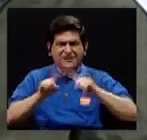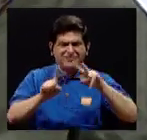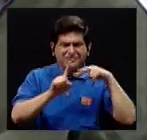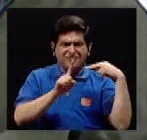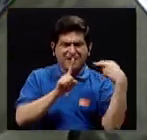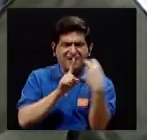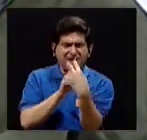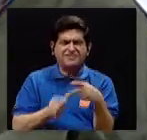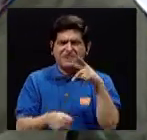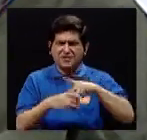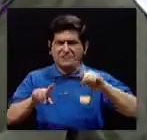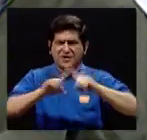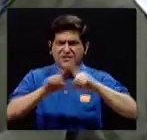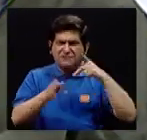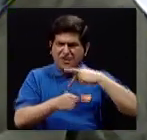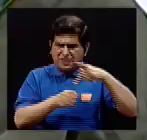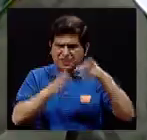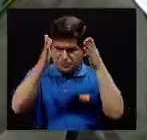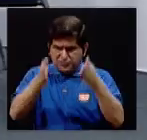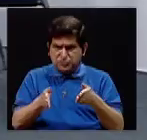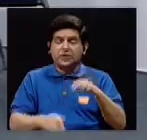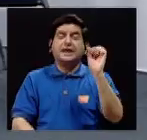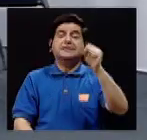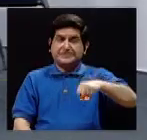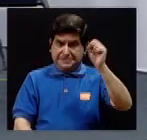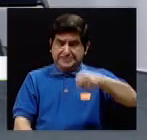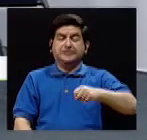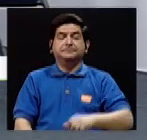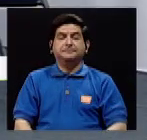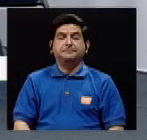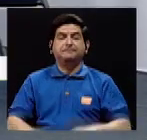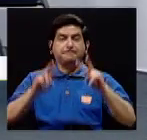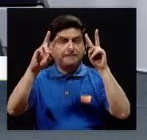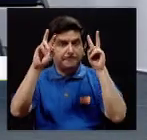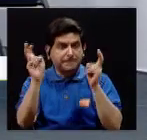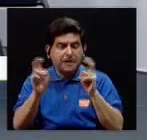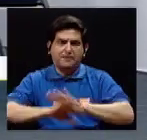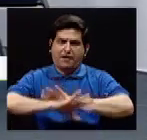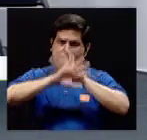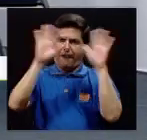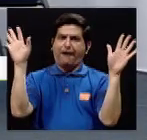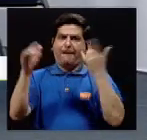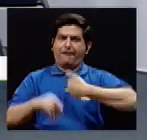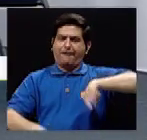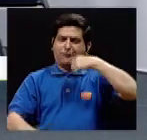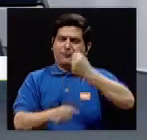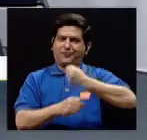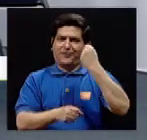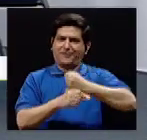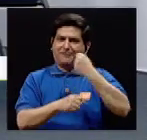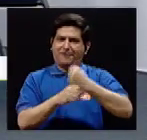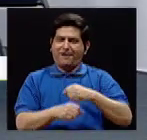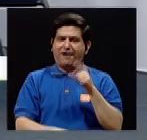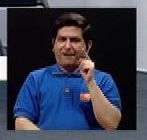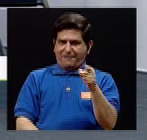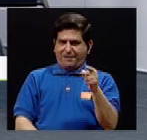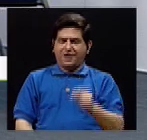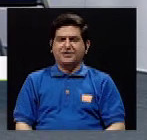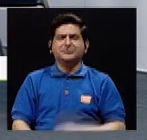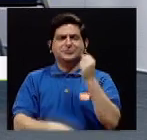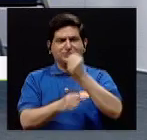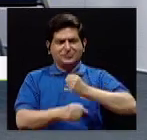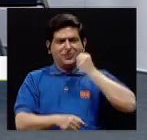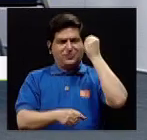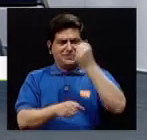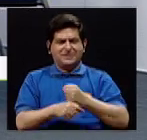enfoques la participación de varios profesionales Sí el tema es que claro como lo que hemos trabajado ha sido para